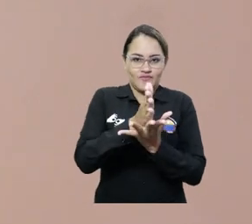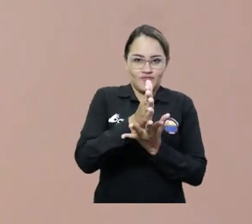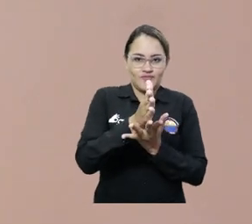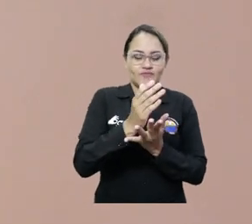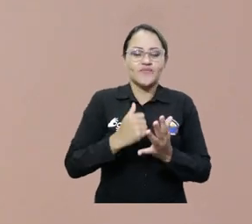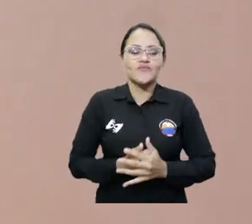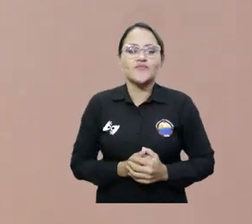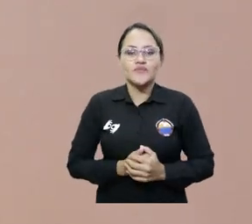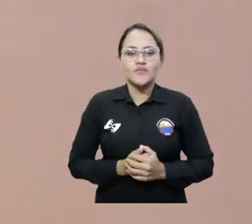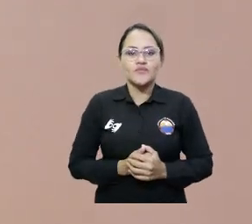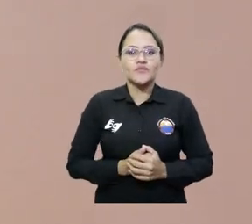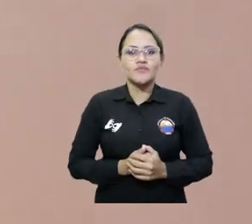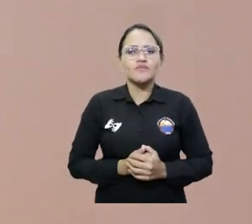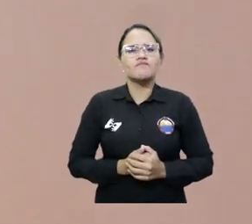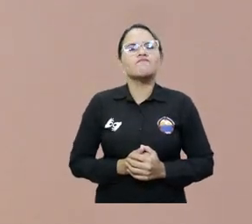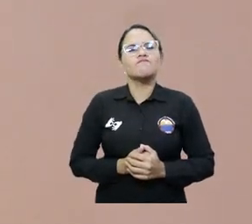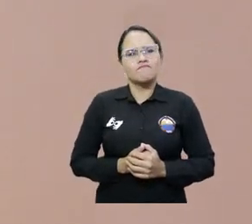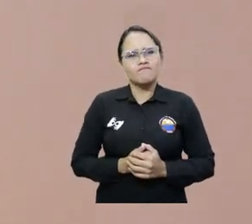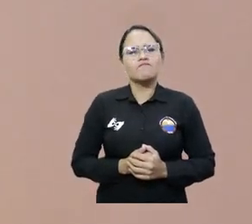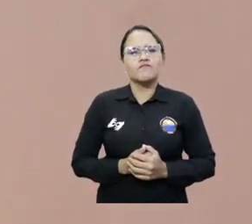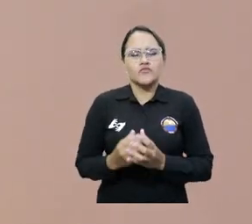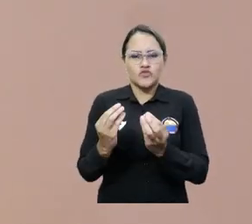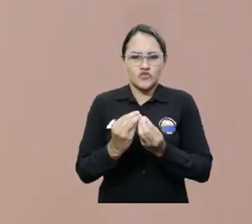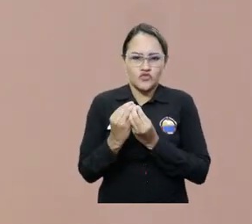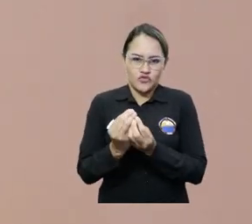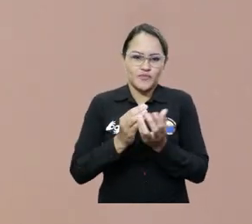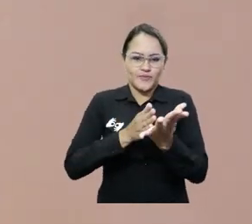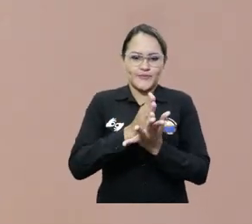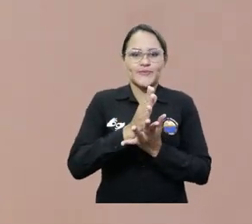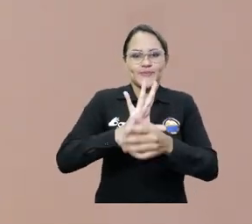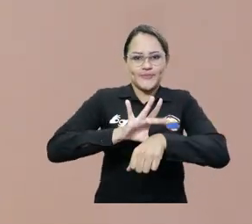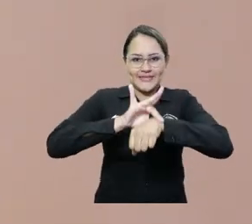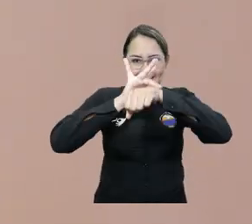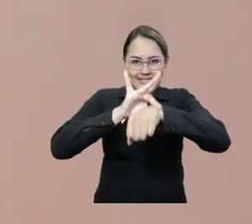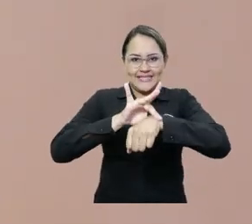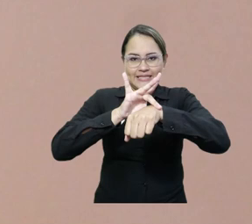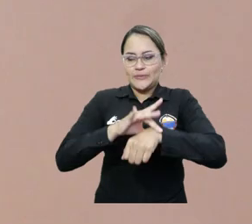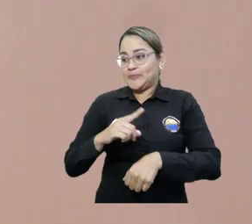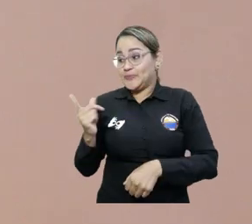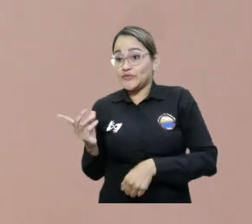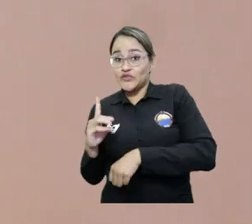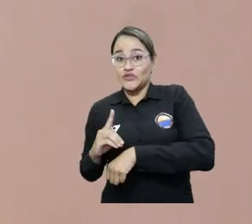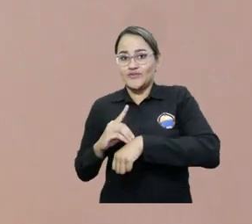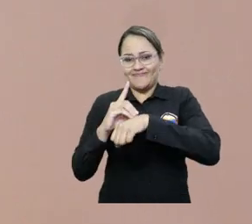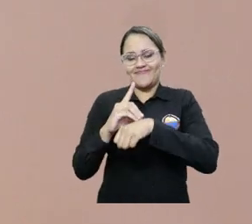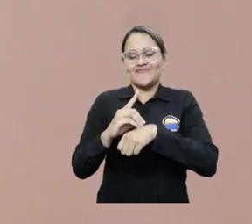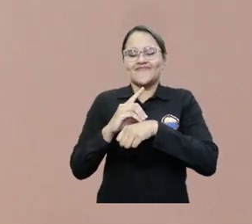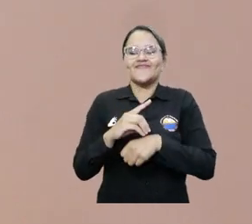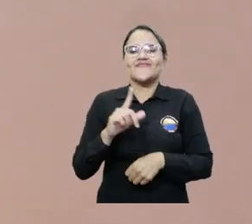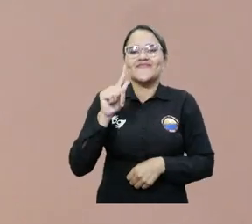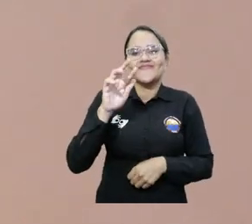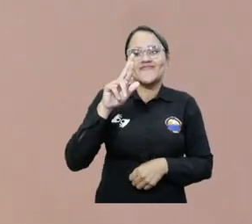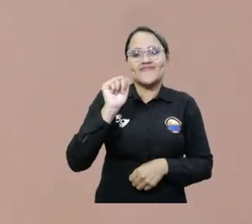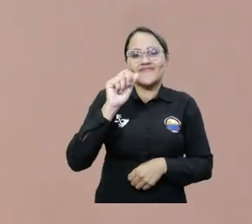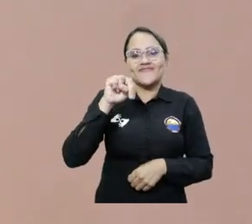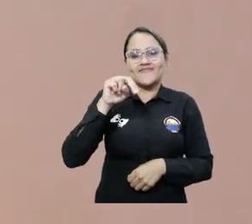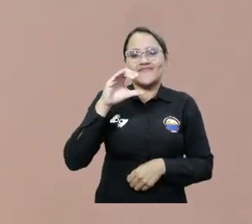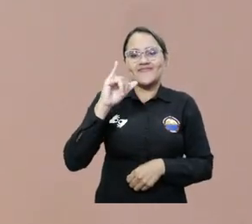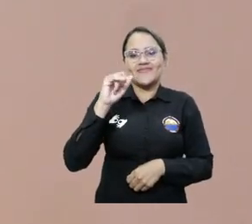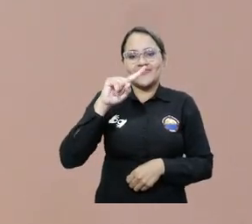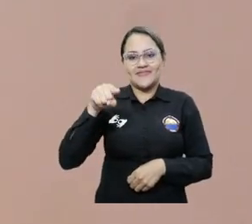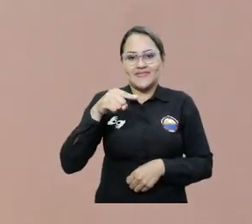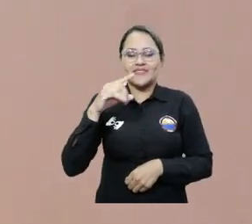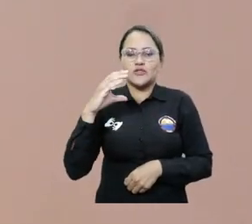al consejo de programa de Medicina, es el doctor Francisco Rebollo Otorrino. Nuestro